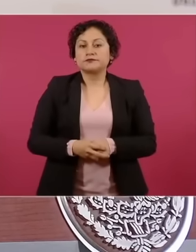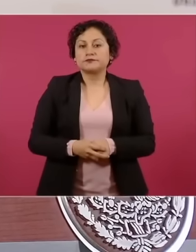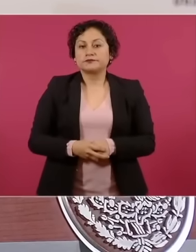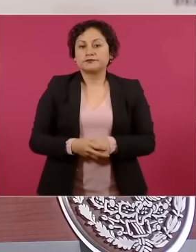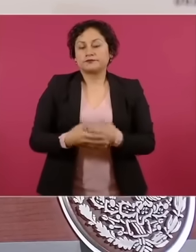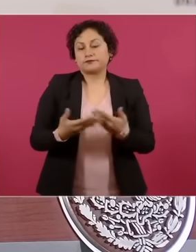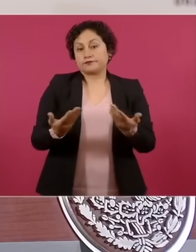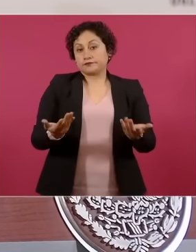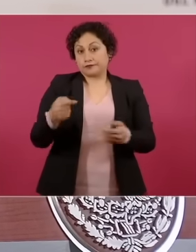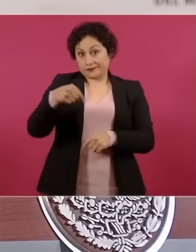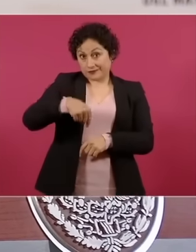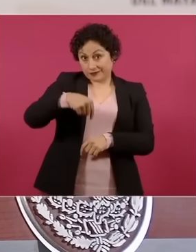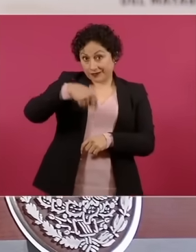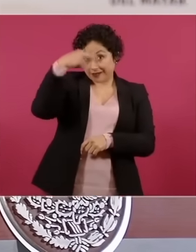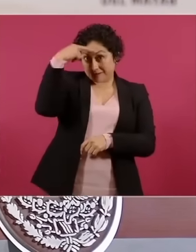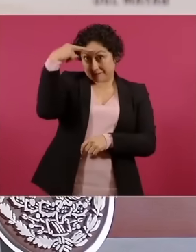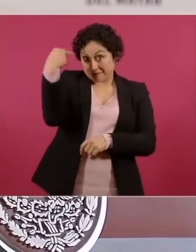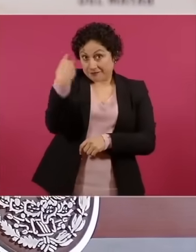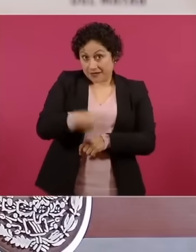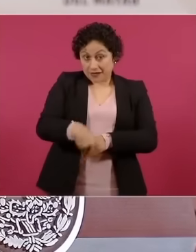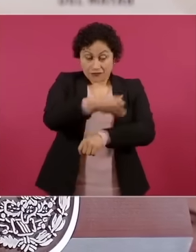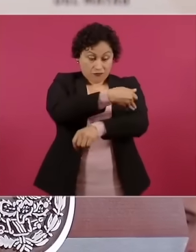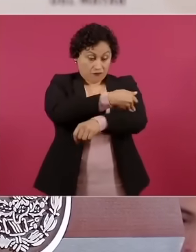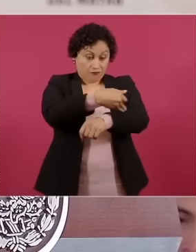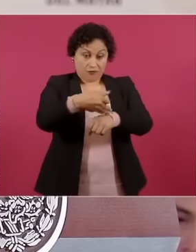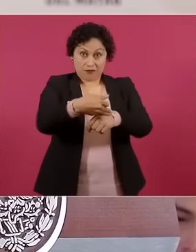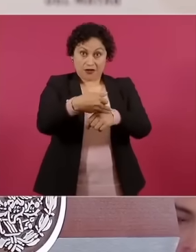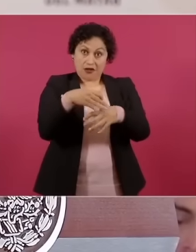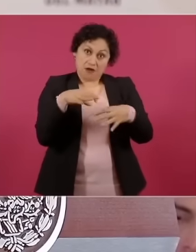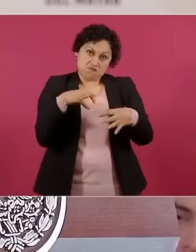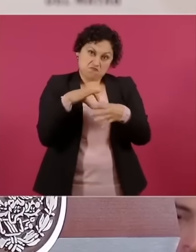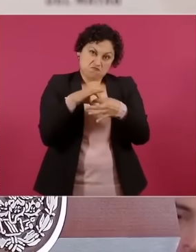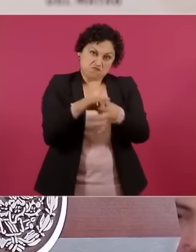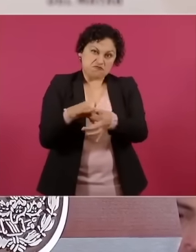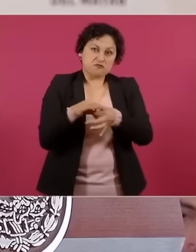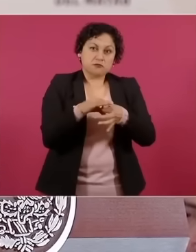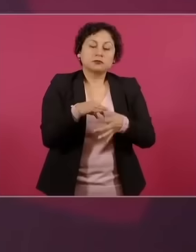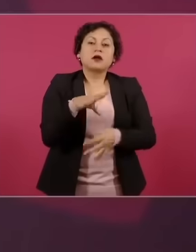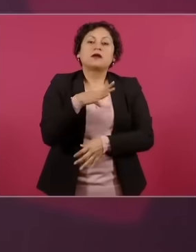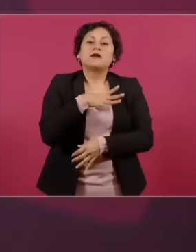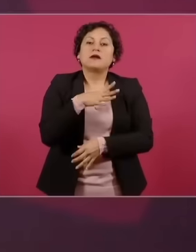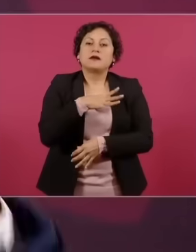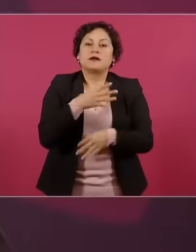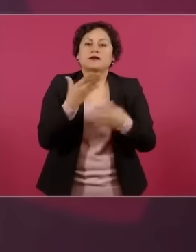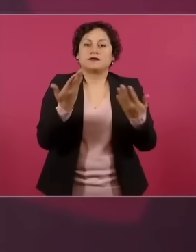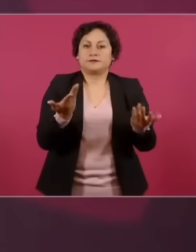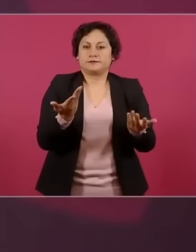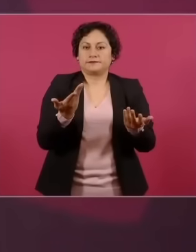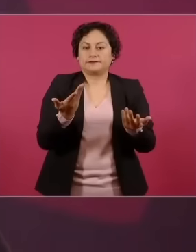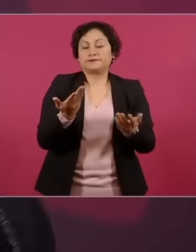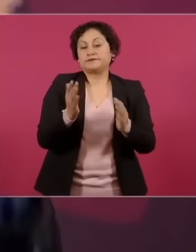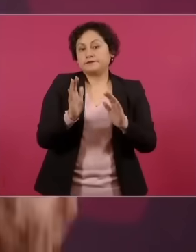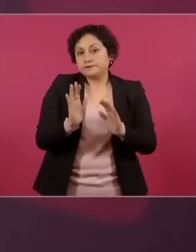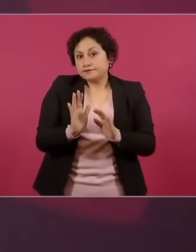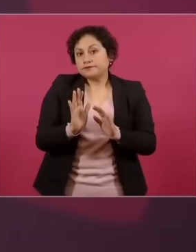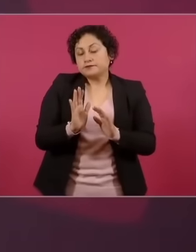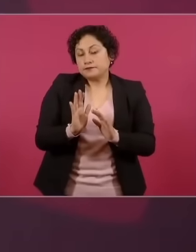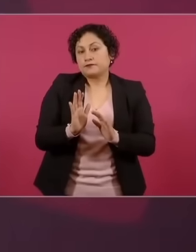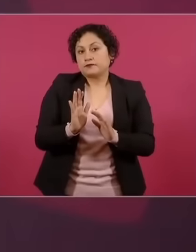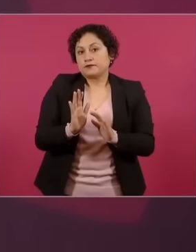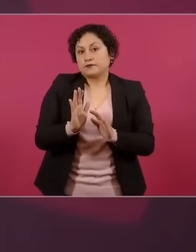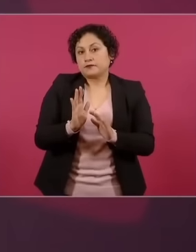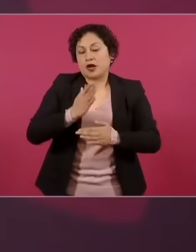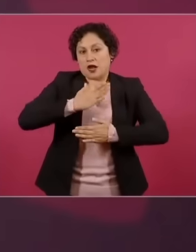se mantiene unida nuestras familias. Uno de los problemas que tienen, lo digo de